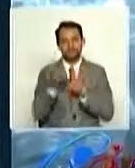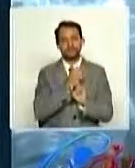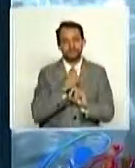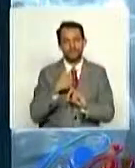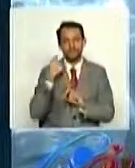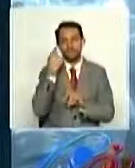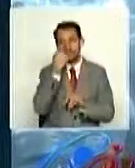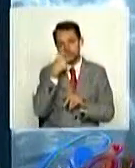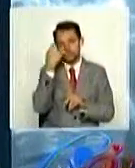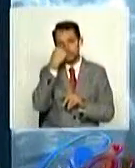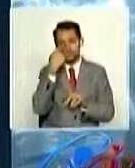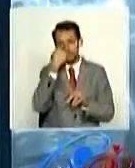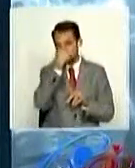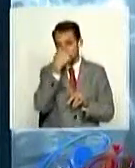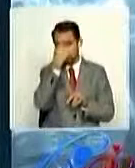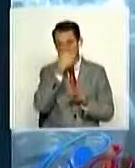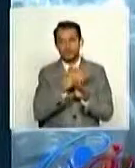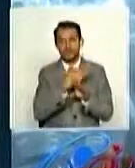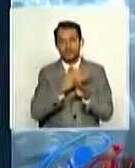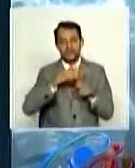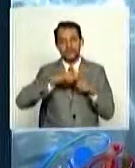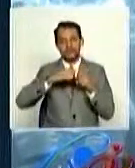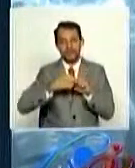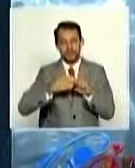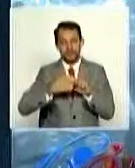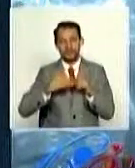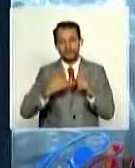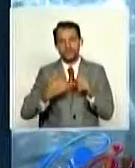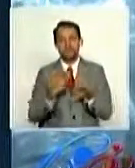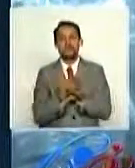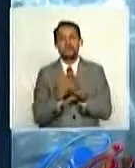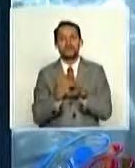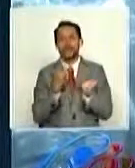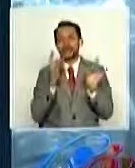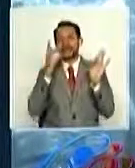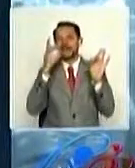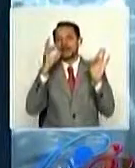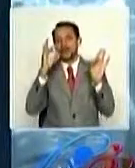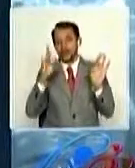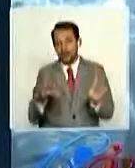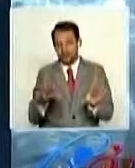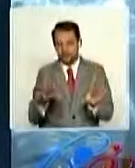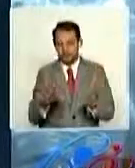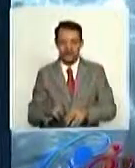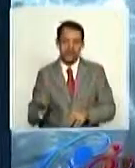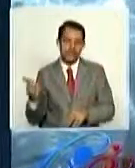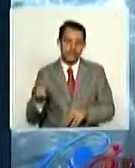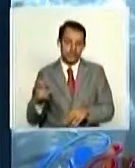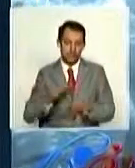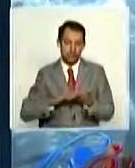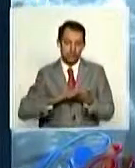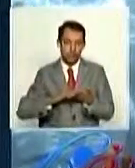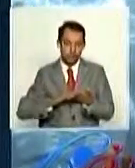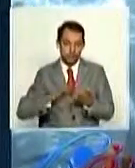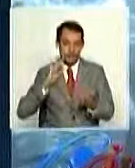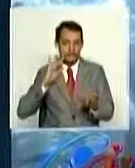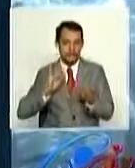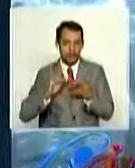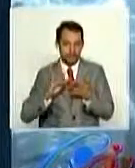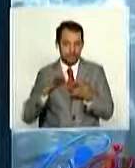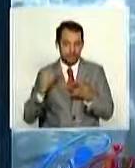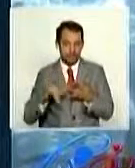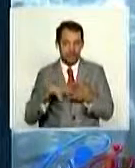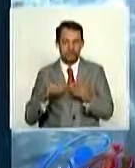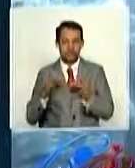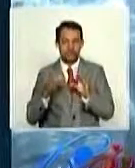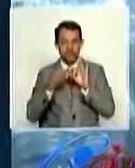sinusitis que puede tener el paciente desde hace mucho tiempo, un problema crónico que lo está relacionando muchas veces